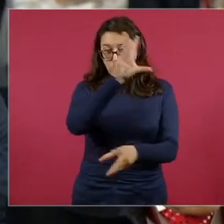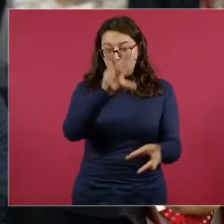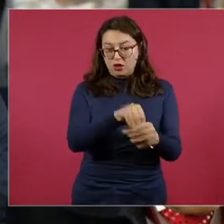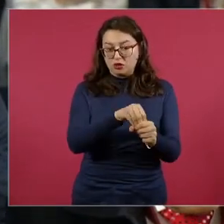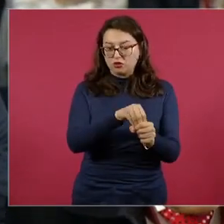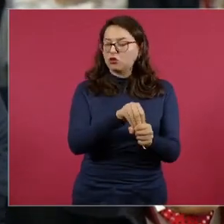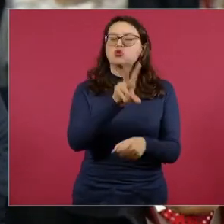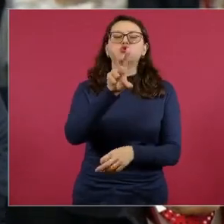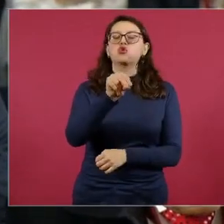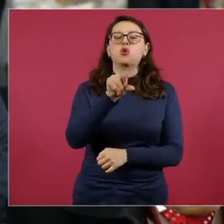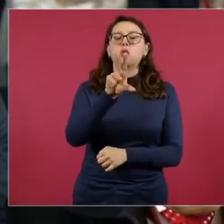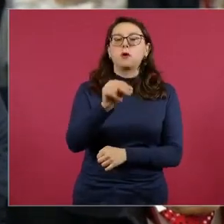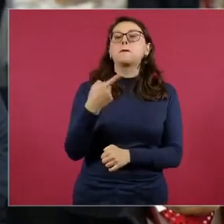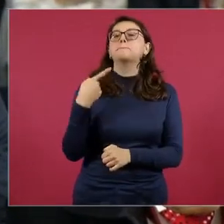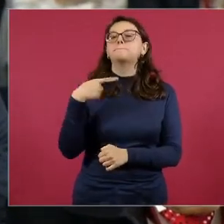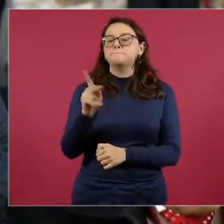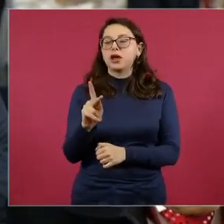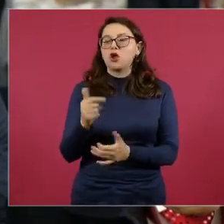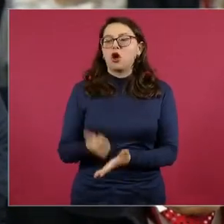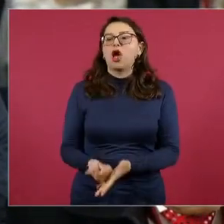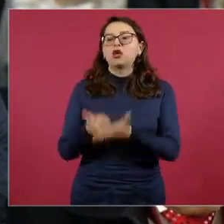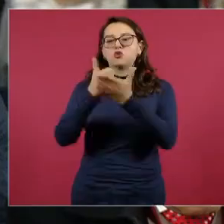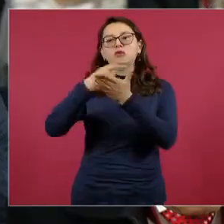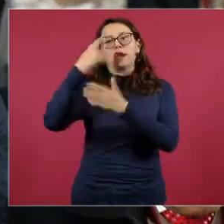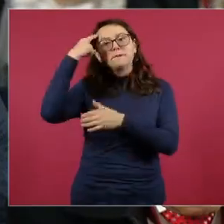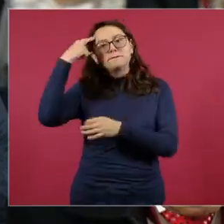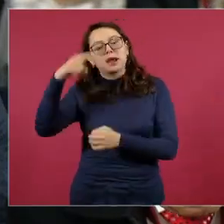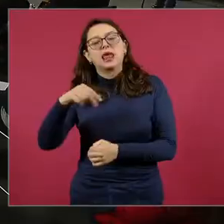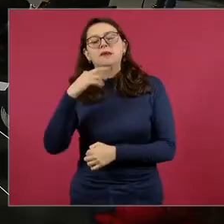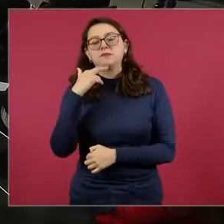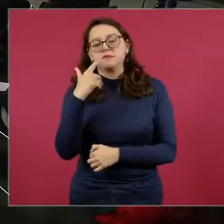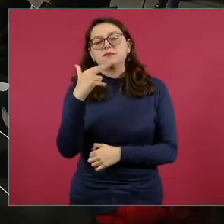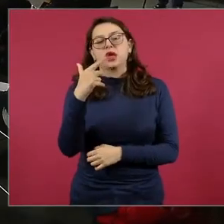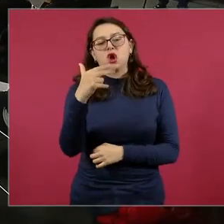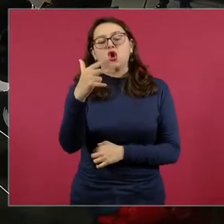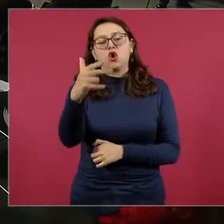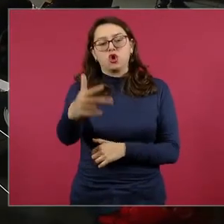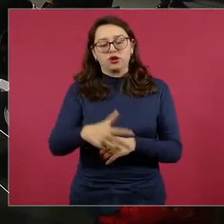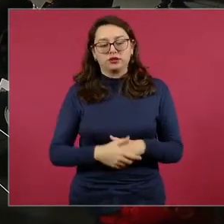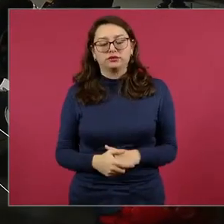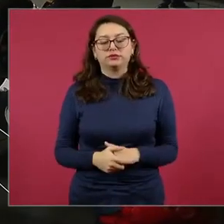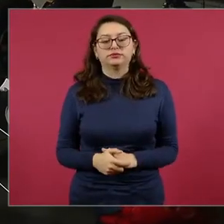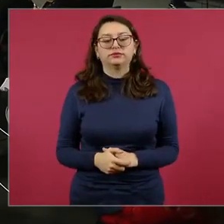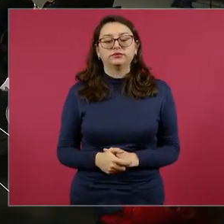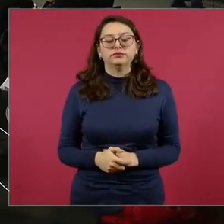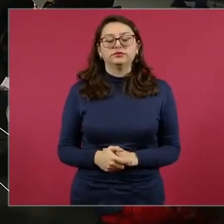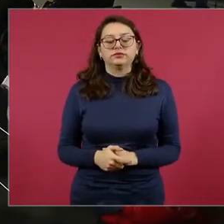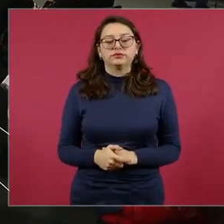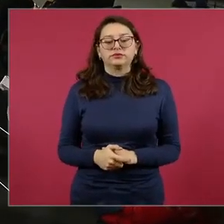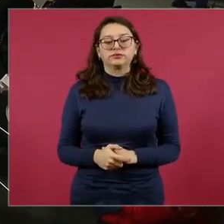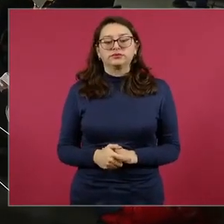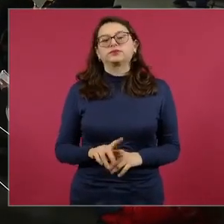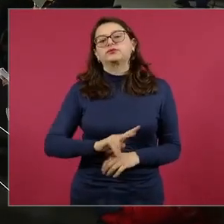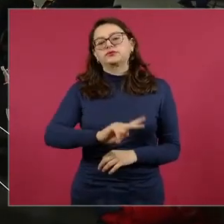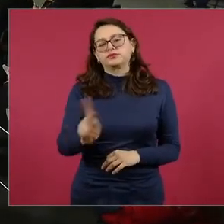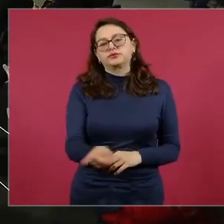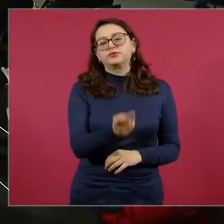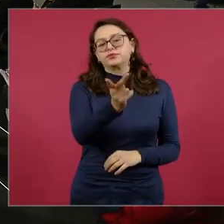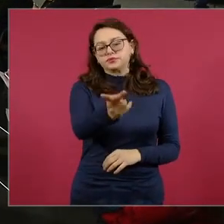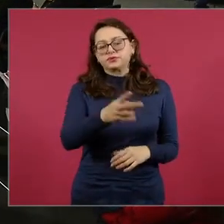menos malo, en menos injustos para resolverlos. Hasta aquí la cita, presidente. Le